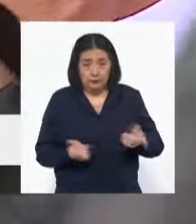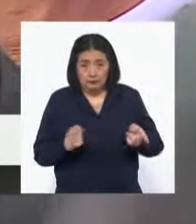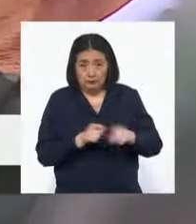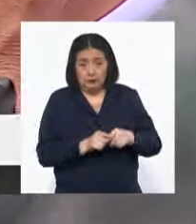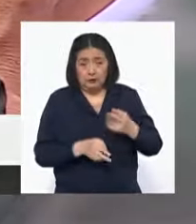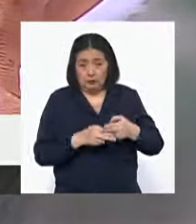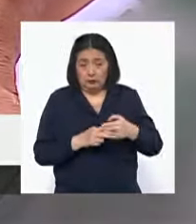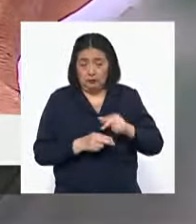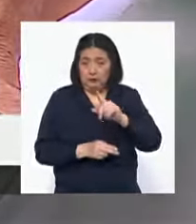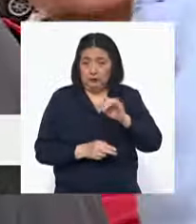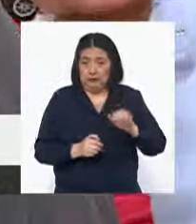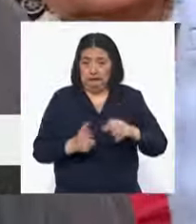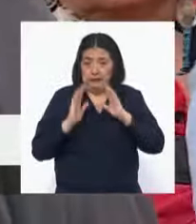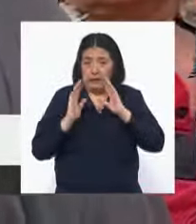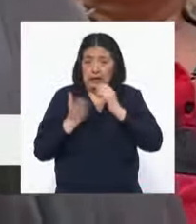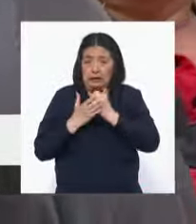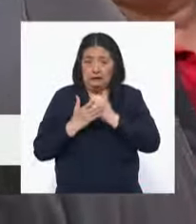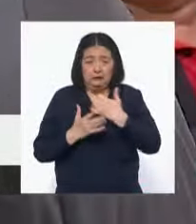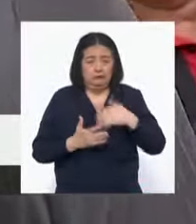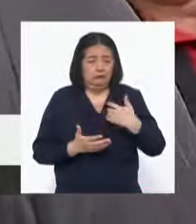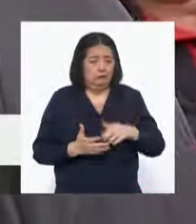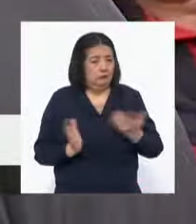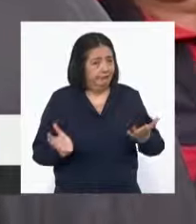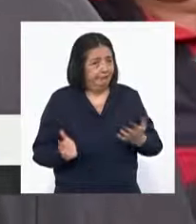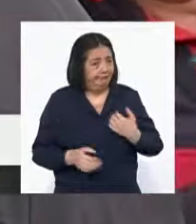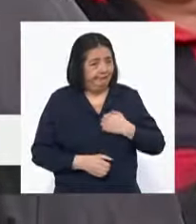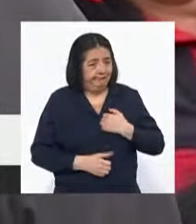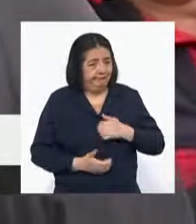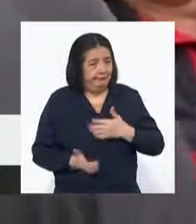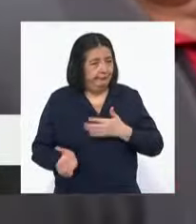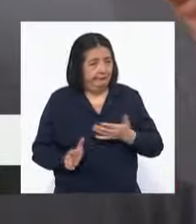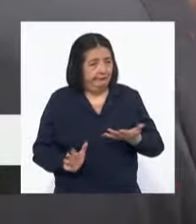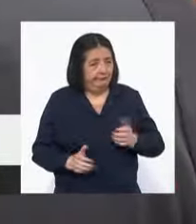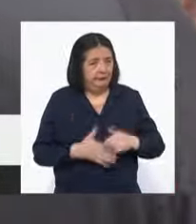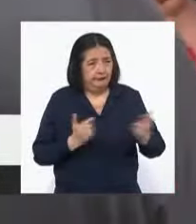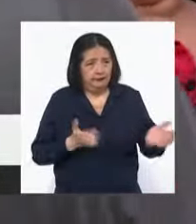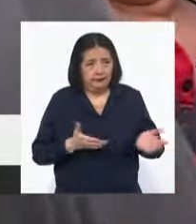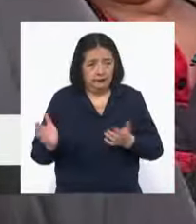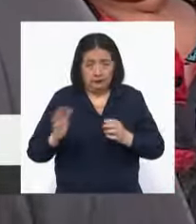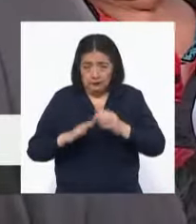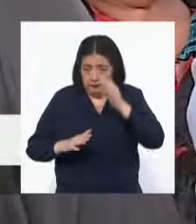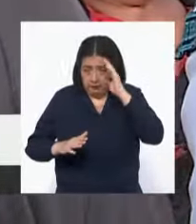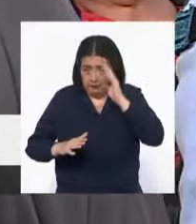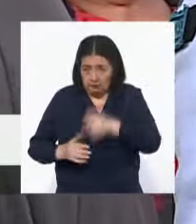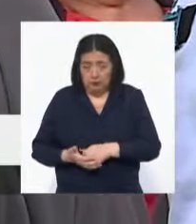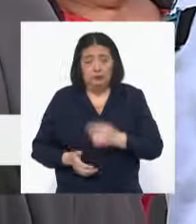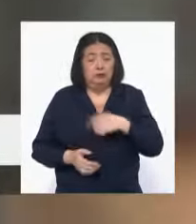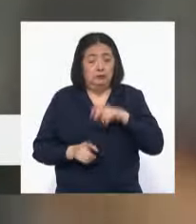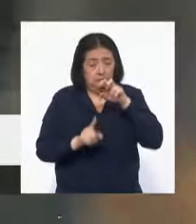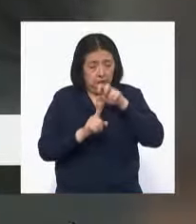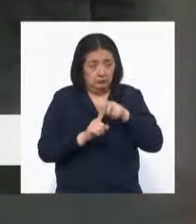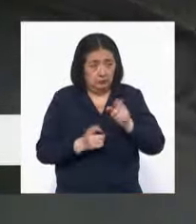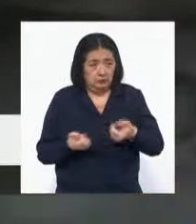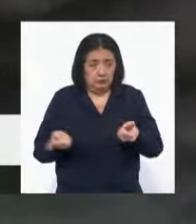pareja, gritó pidiendo auxilio, pero ya era demasiado tarde. Él fue trasladado a la comisaría en calidad de testigo